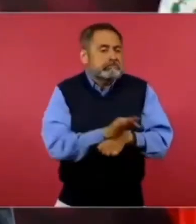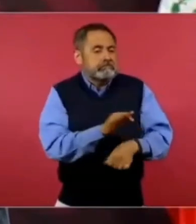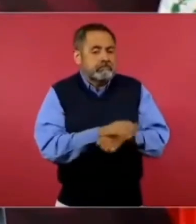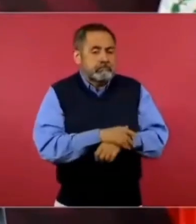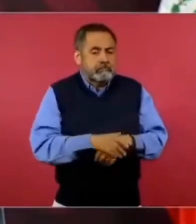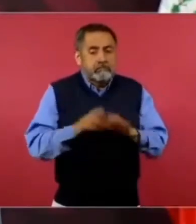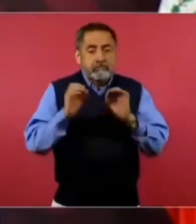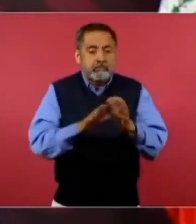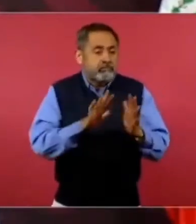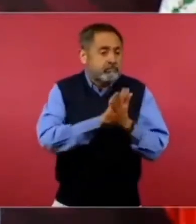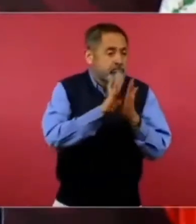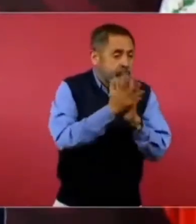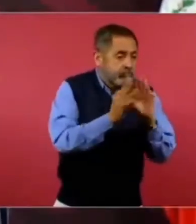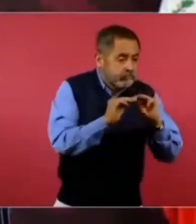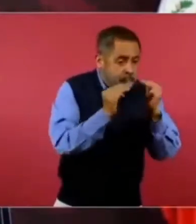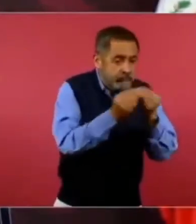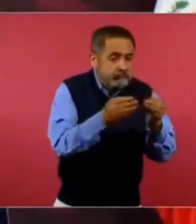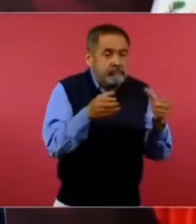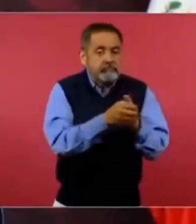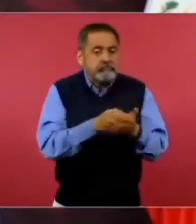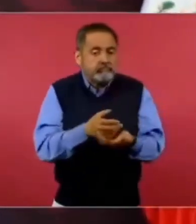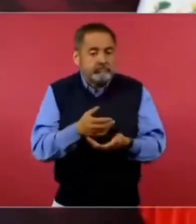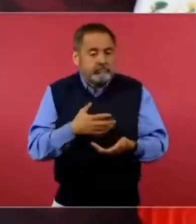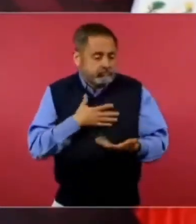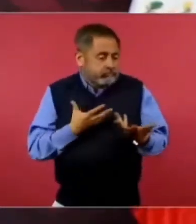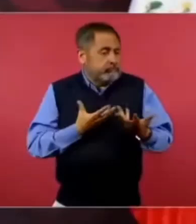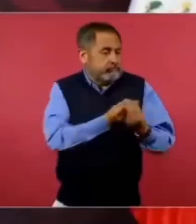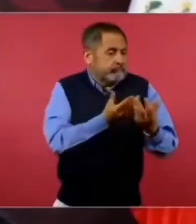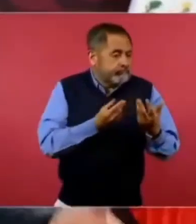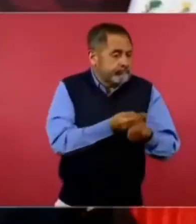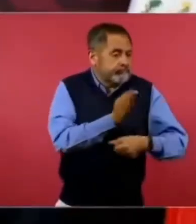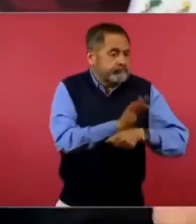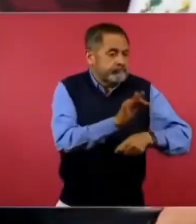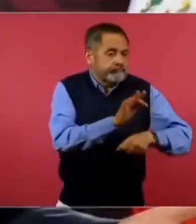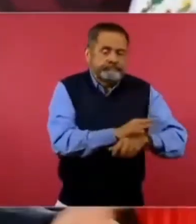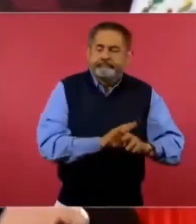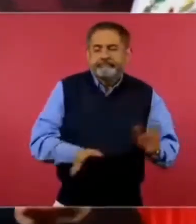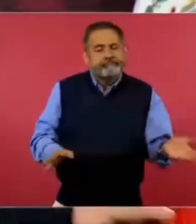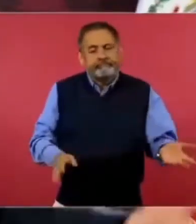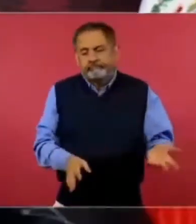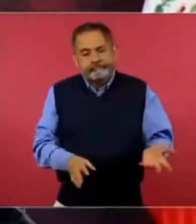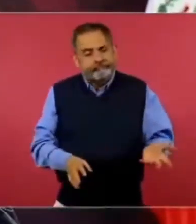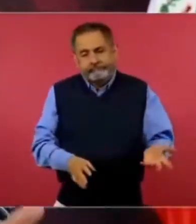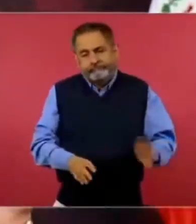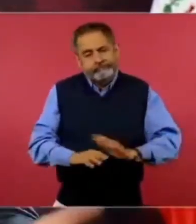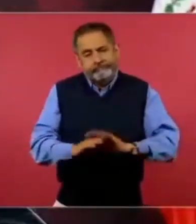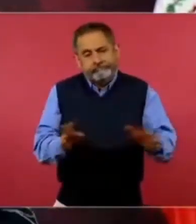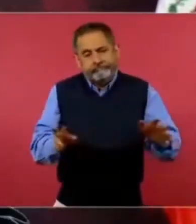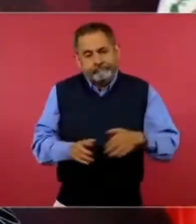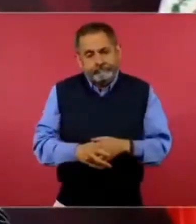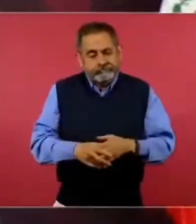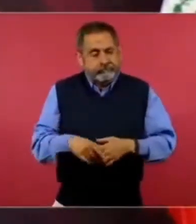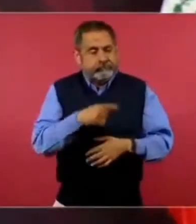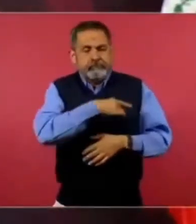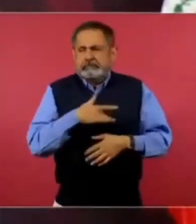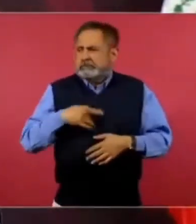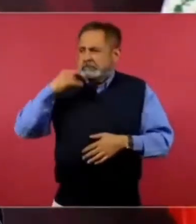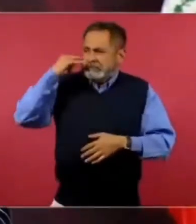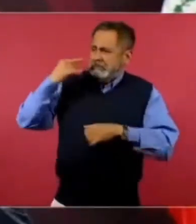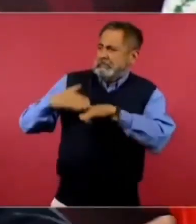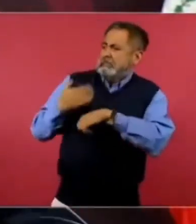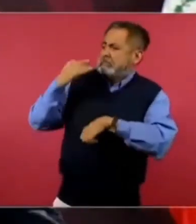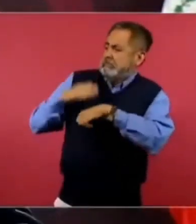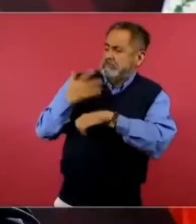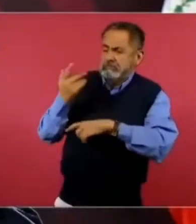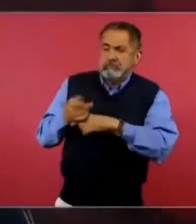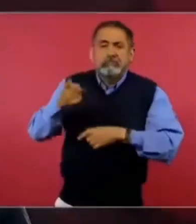delincuencia organizada, de la delincuencia de cuello blanco, pues que no se sientan ofendidos si